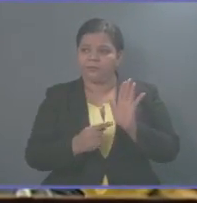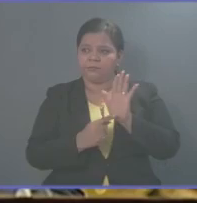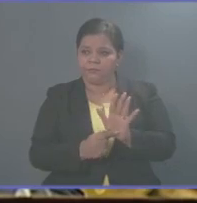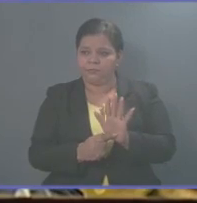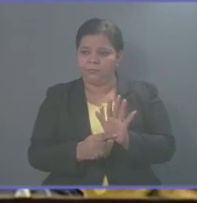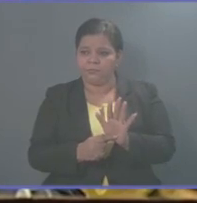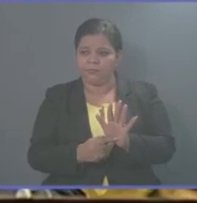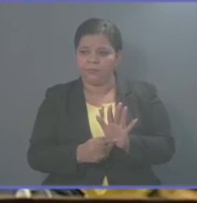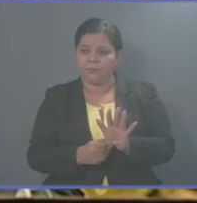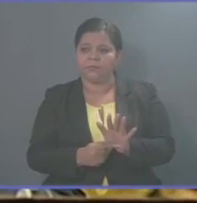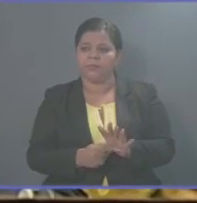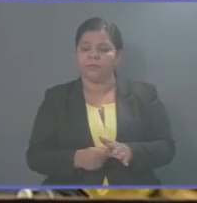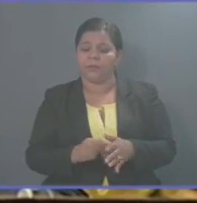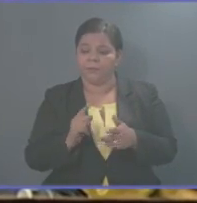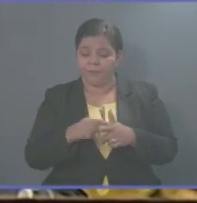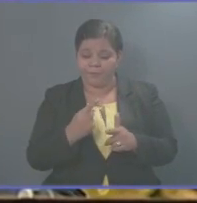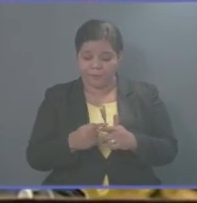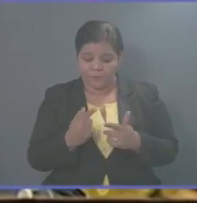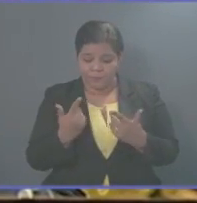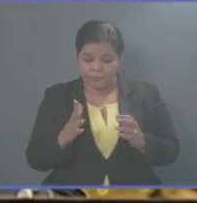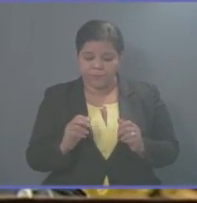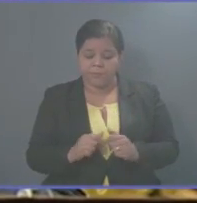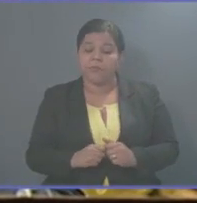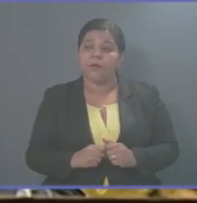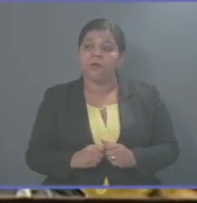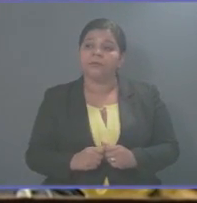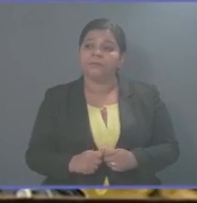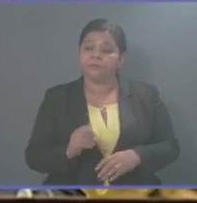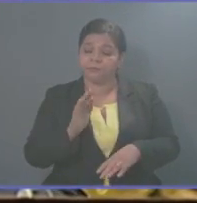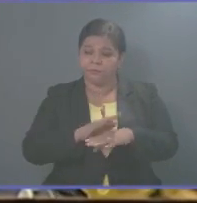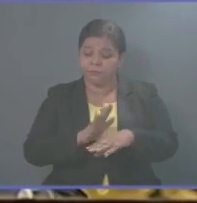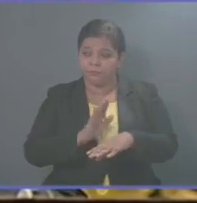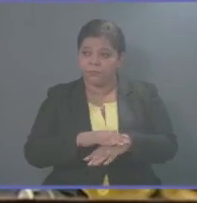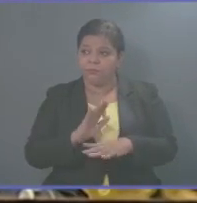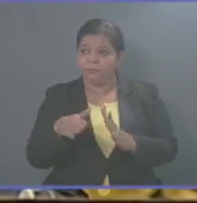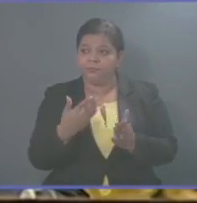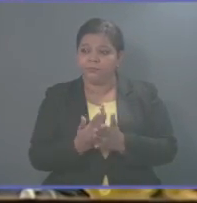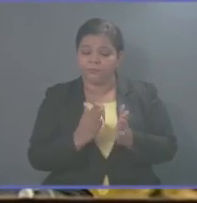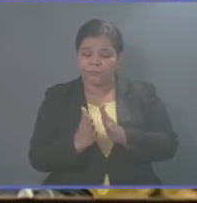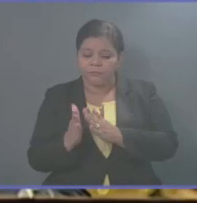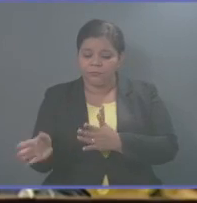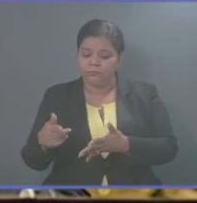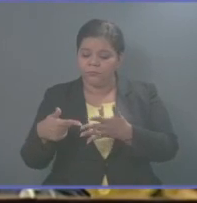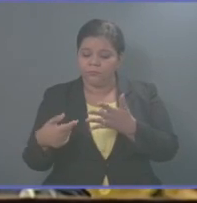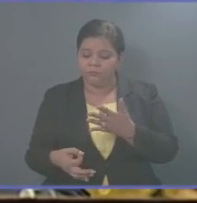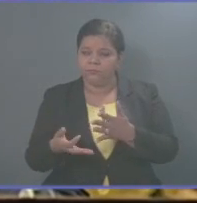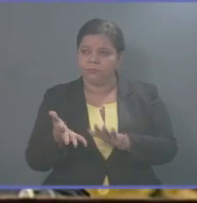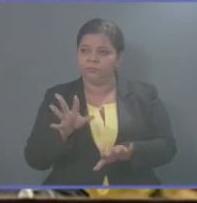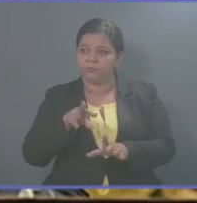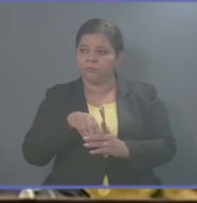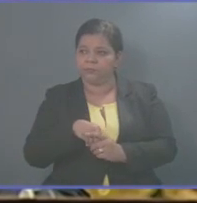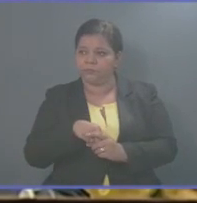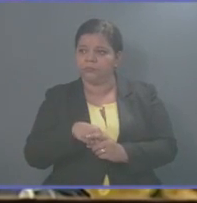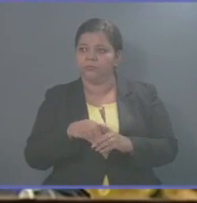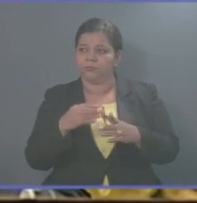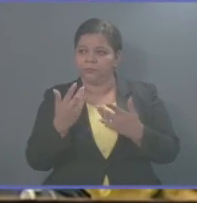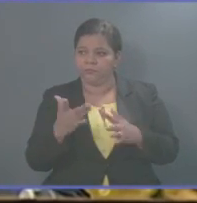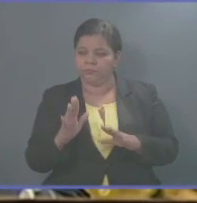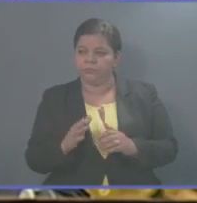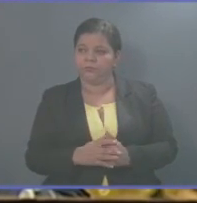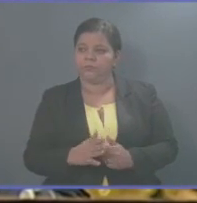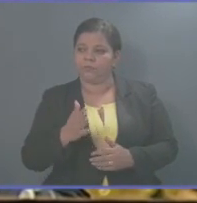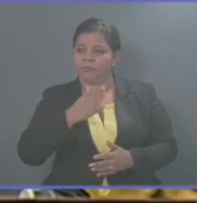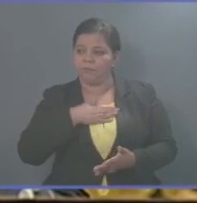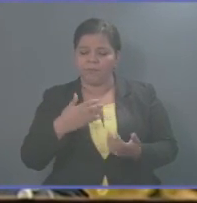la comisión ad hoc llamada para preparar la ley de integración. Ya cuenta ella con